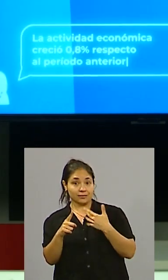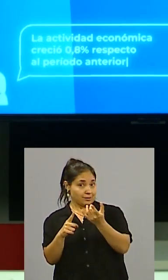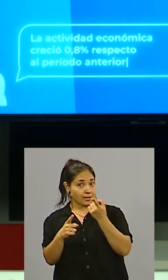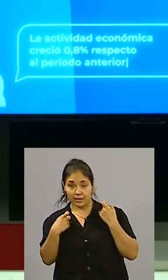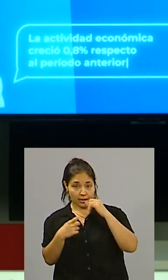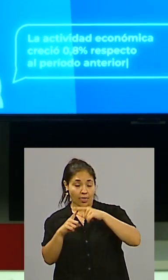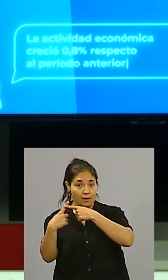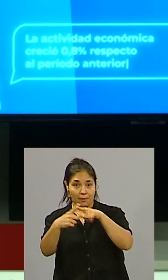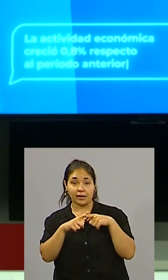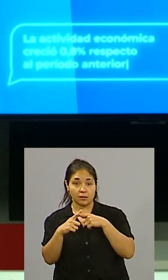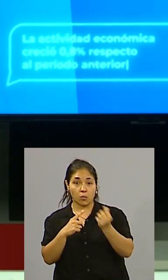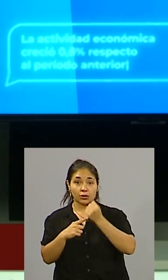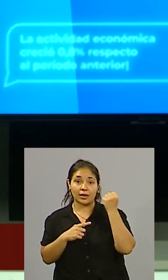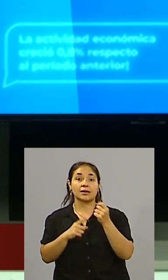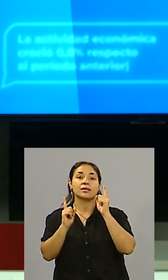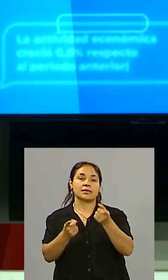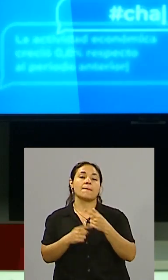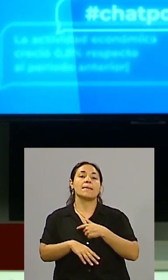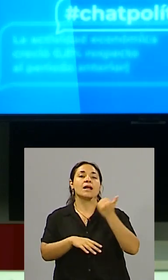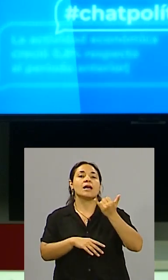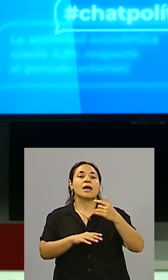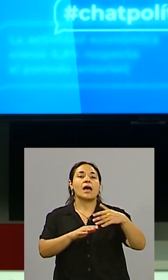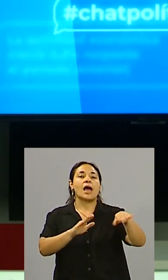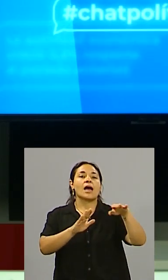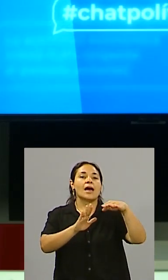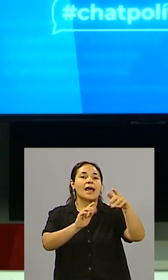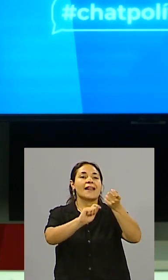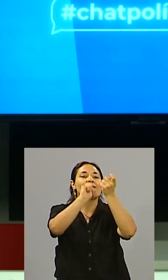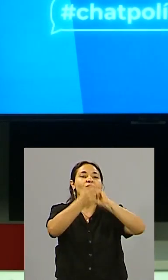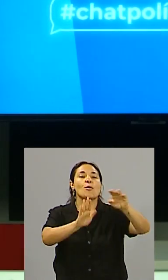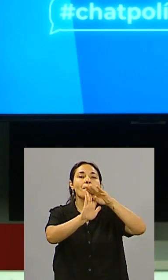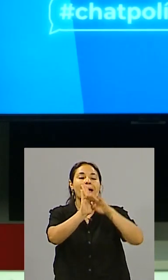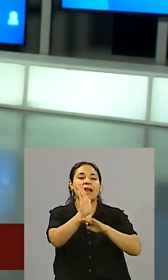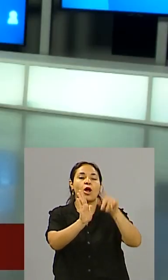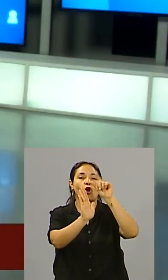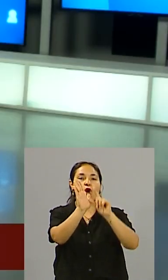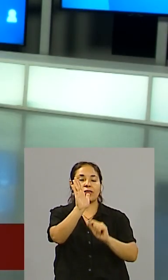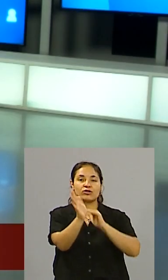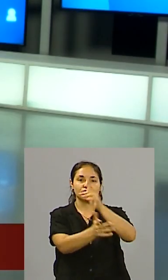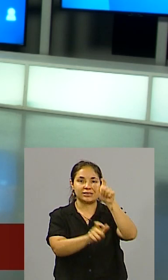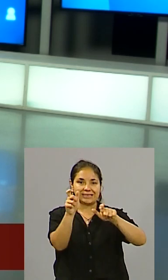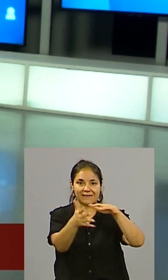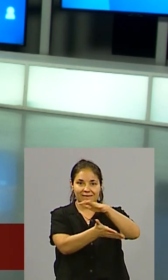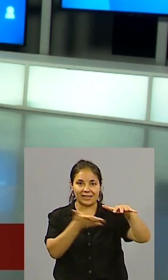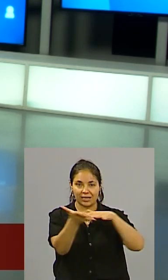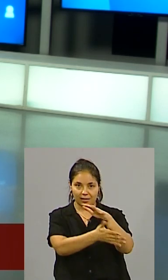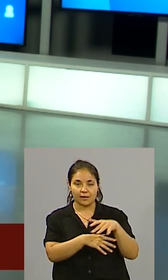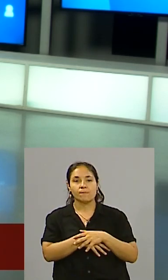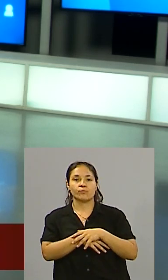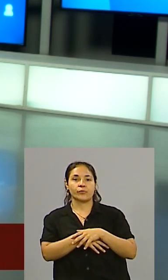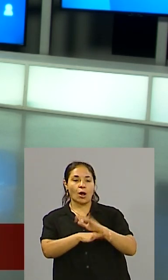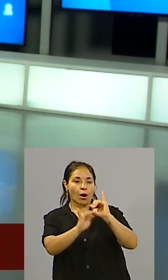dé, sobre todo a partir de una reforma en el Código Civil que está categorizando distinto, ¿no?, a las adolescencias, que